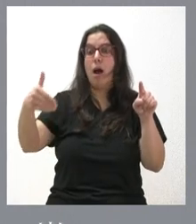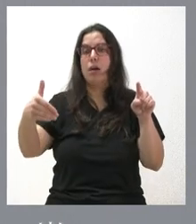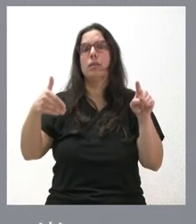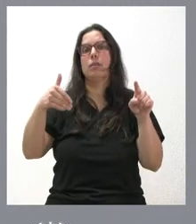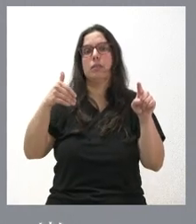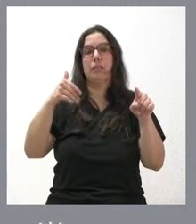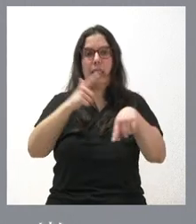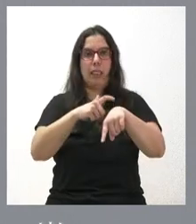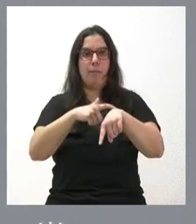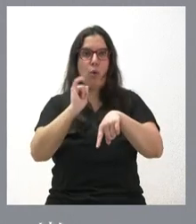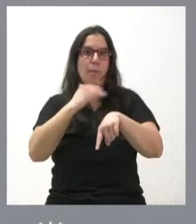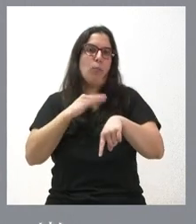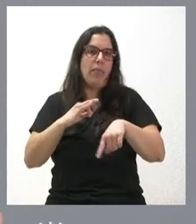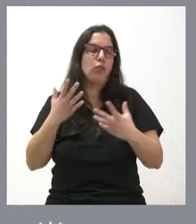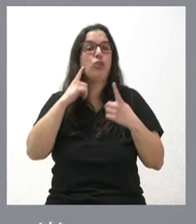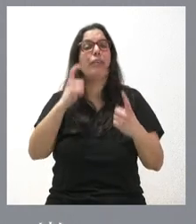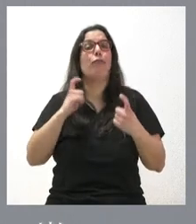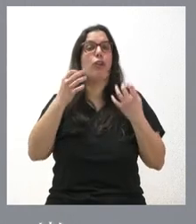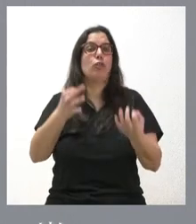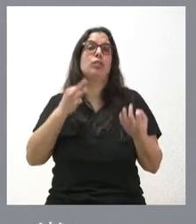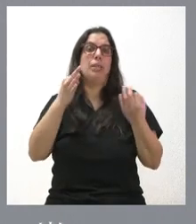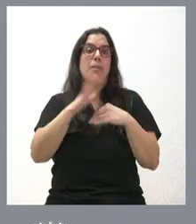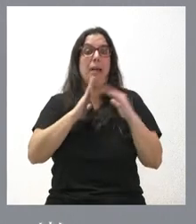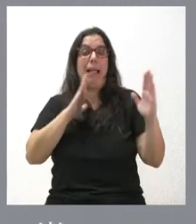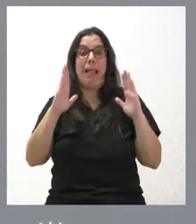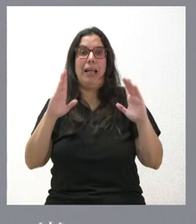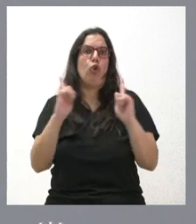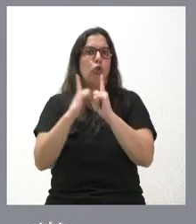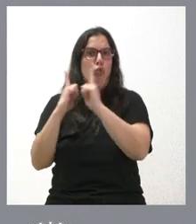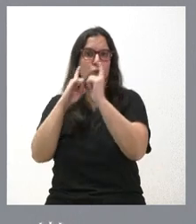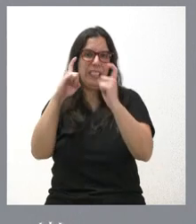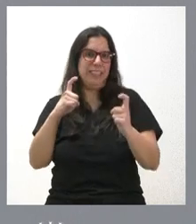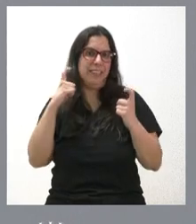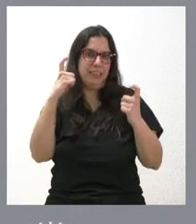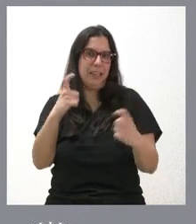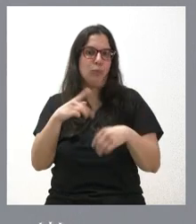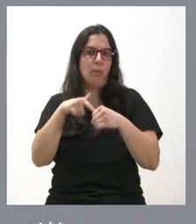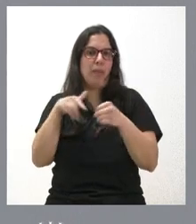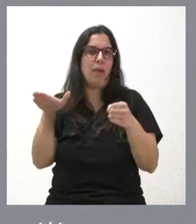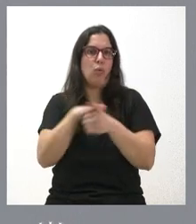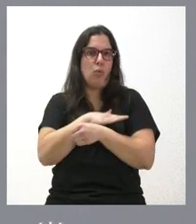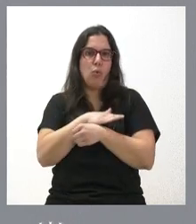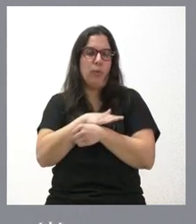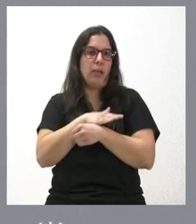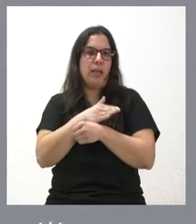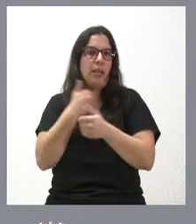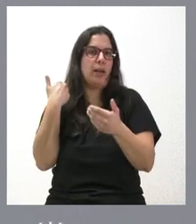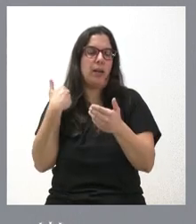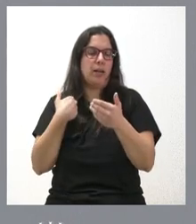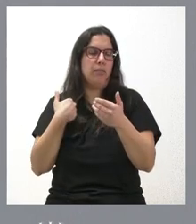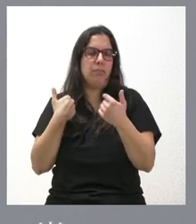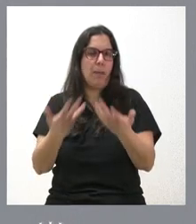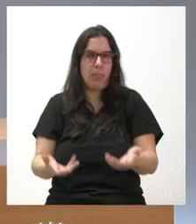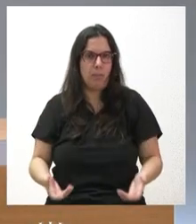que hacemos nosotros es el esfuerzo siempre para que este decalaje temporal sea el menor posible y que estas plazas estén libres el menor tiempo